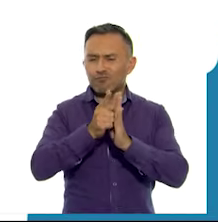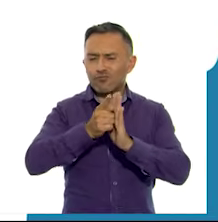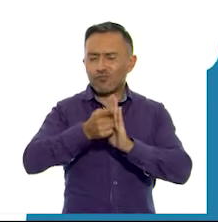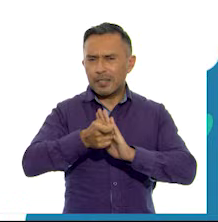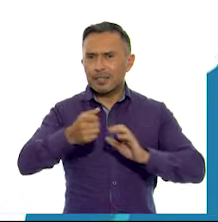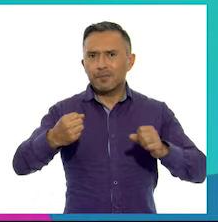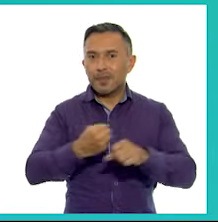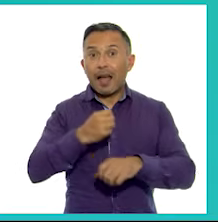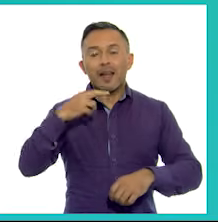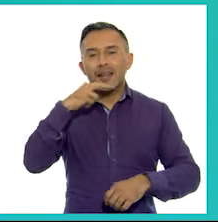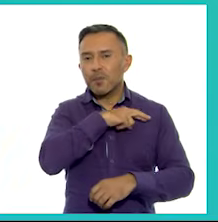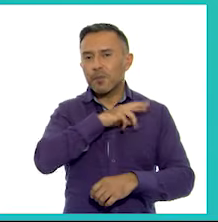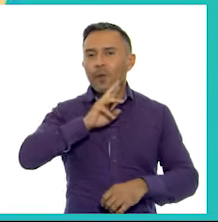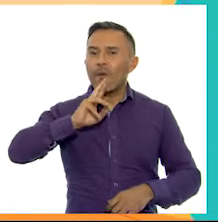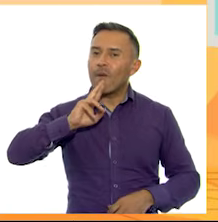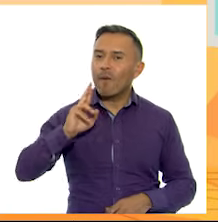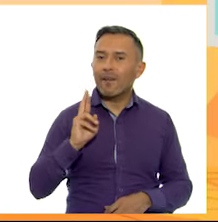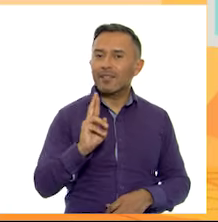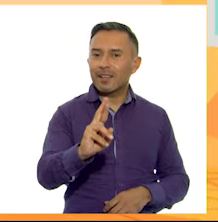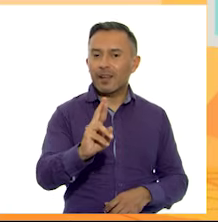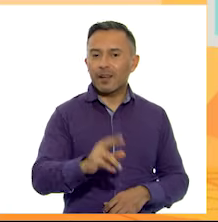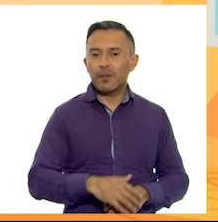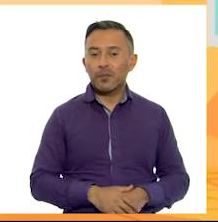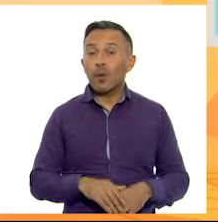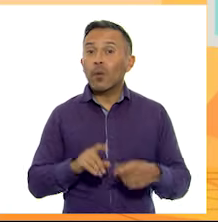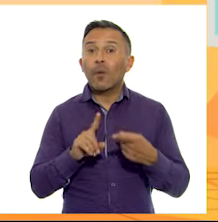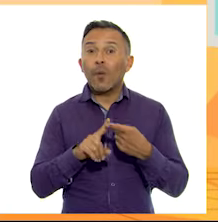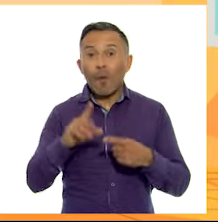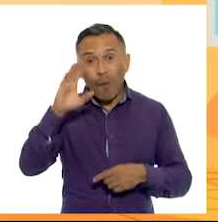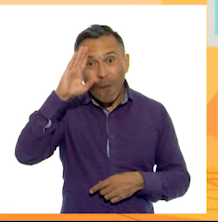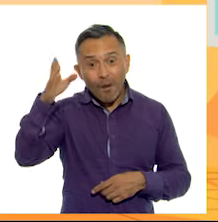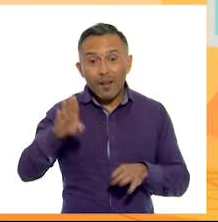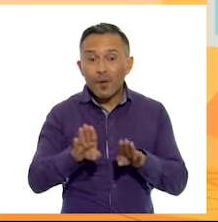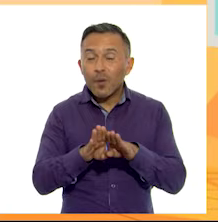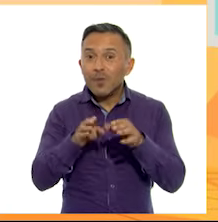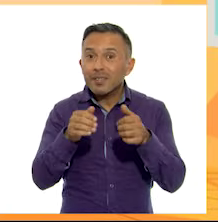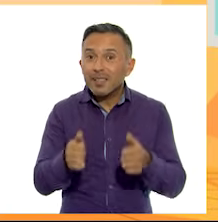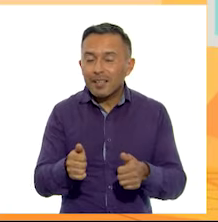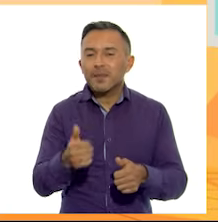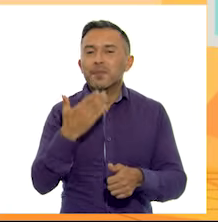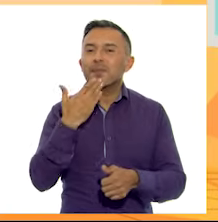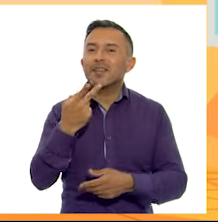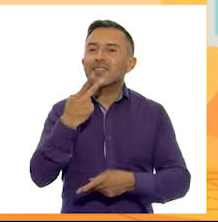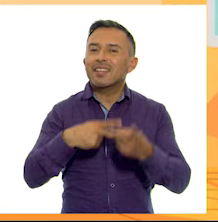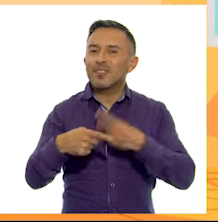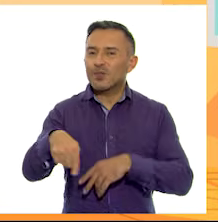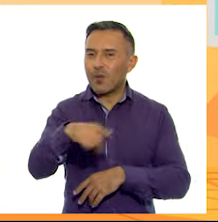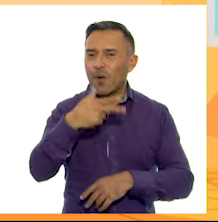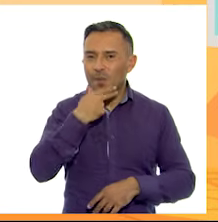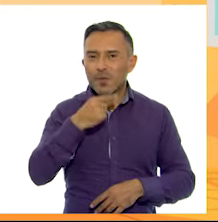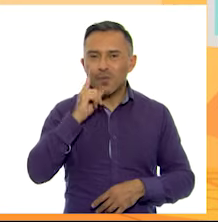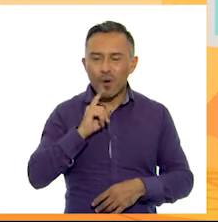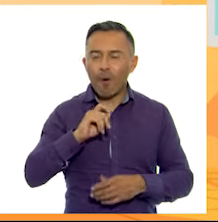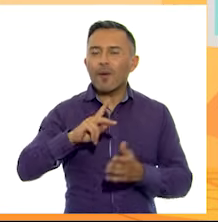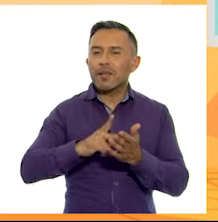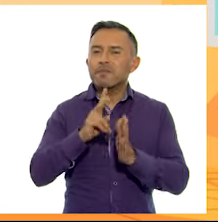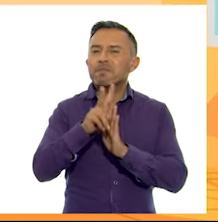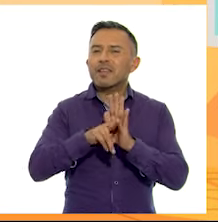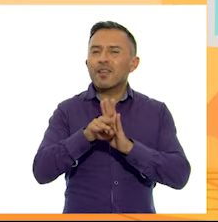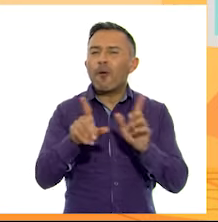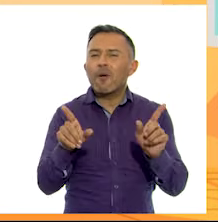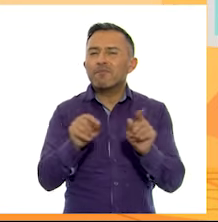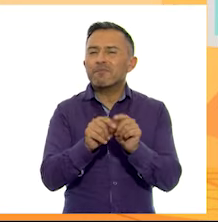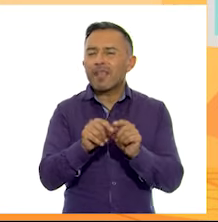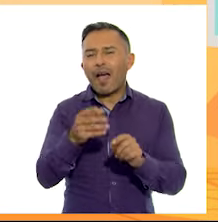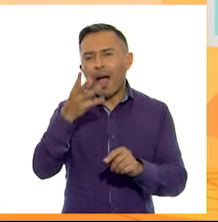contestar. Hola, ¿cómo están? Bienvenidos y bienvenidas a una cápsula más de Aprende Rápido.